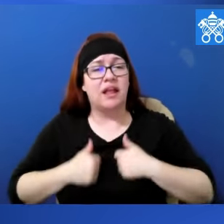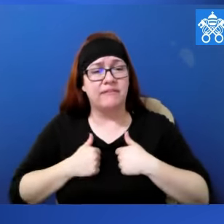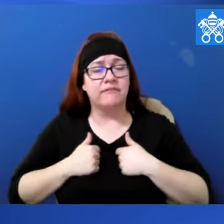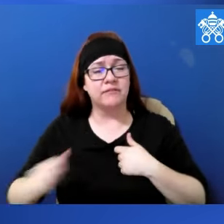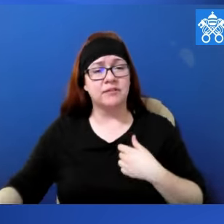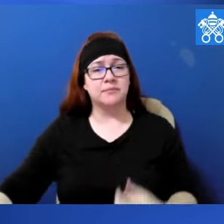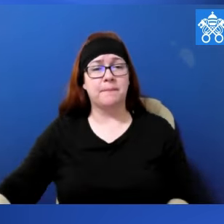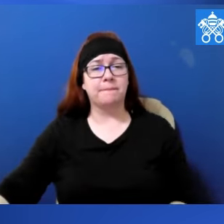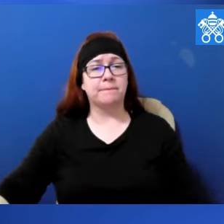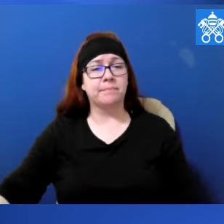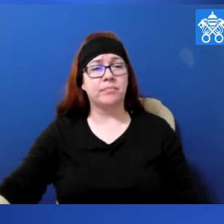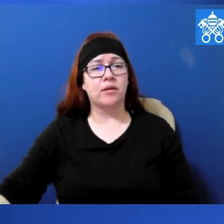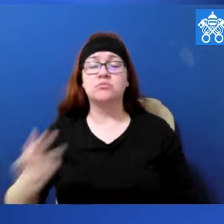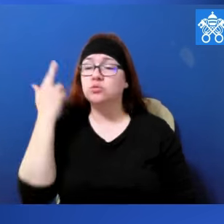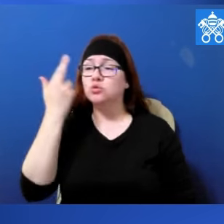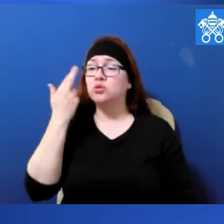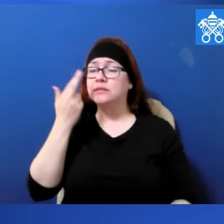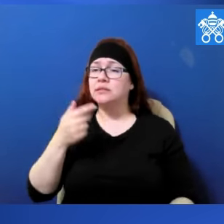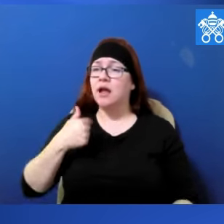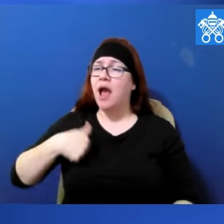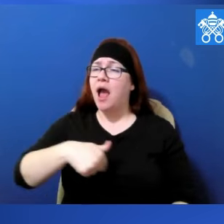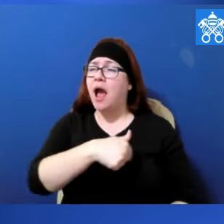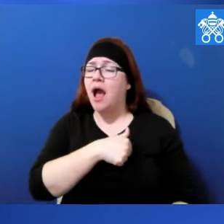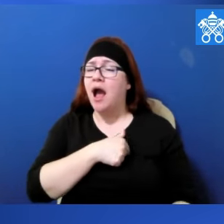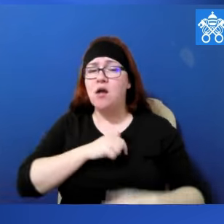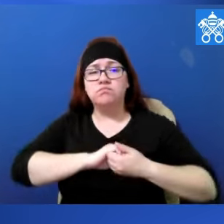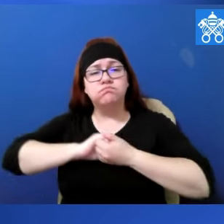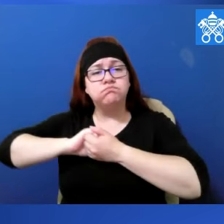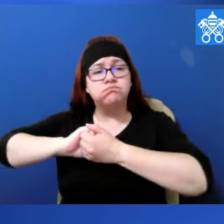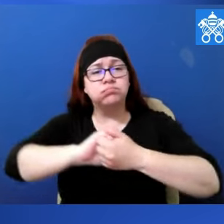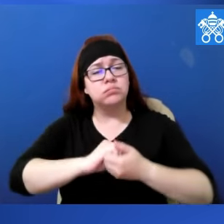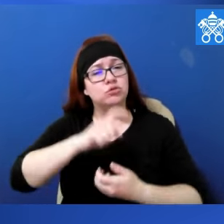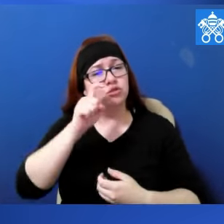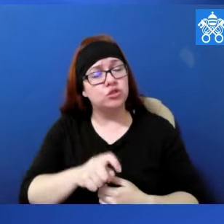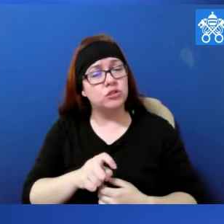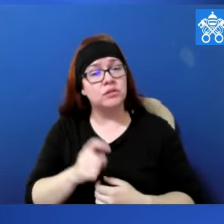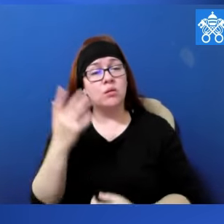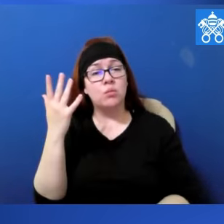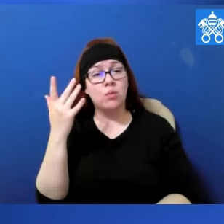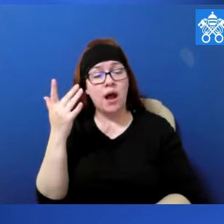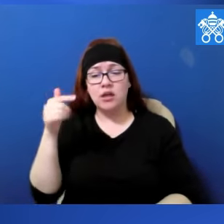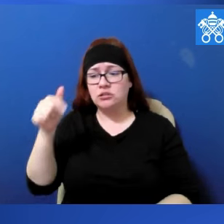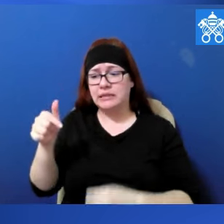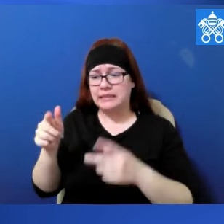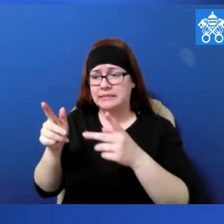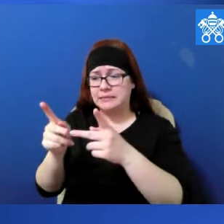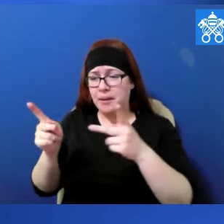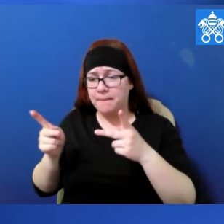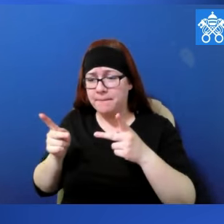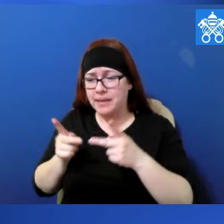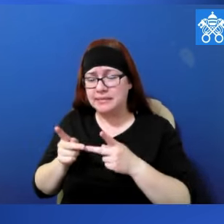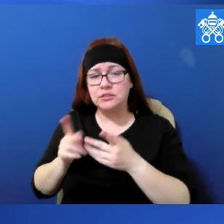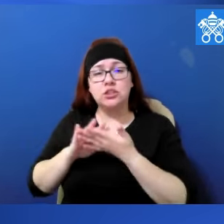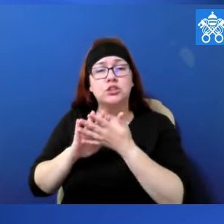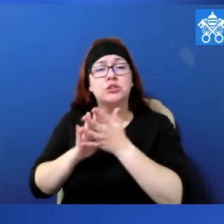Dios. Por eso, unamos nuestras fuerzas para que estos lugares sean